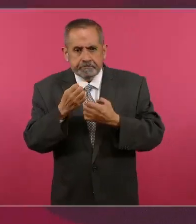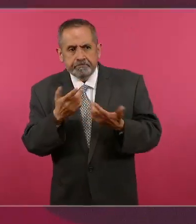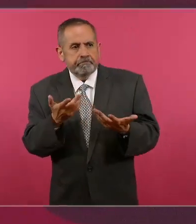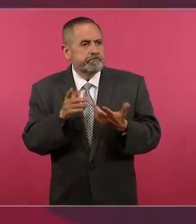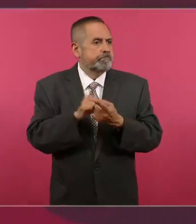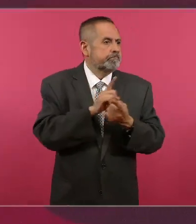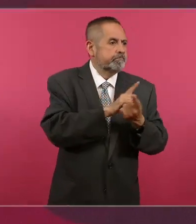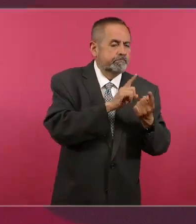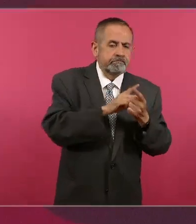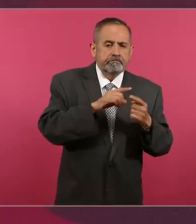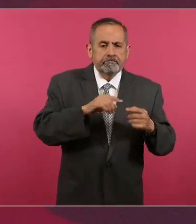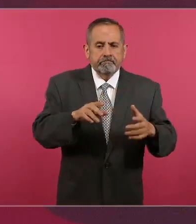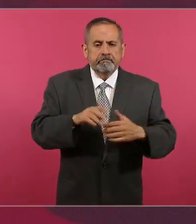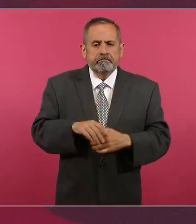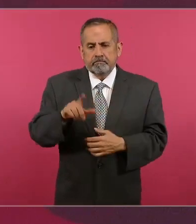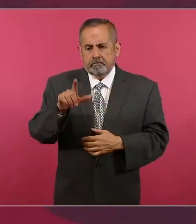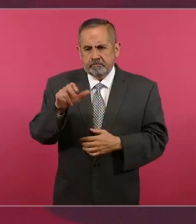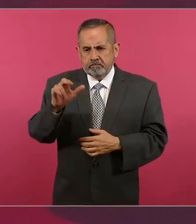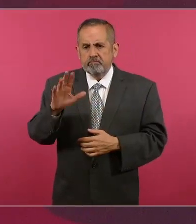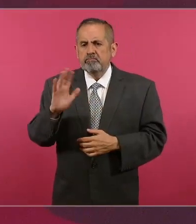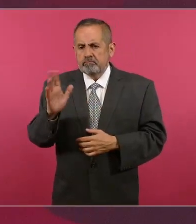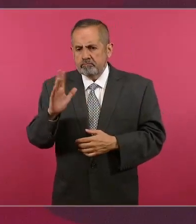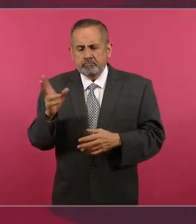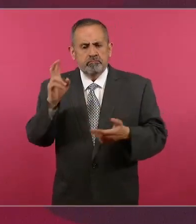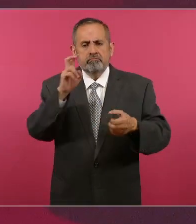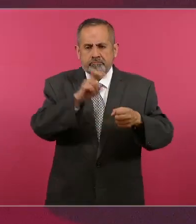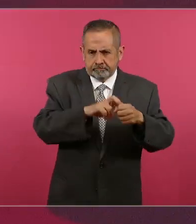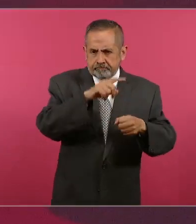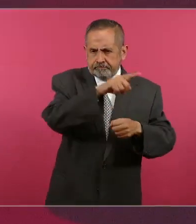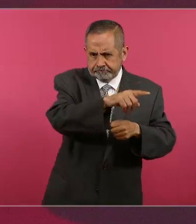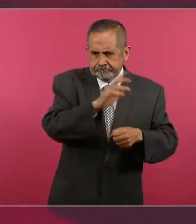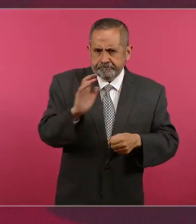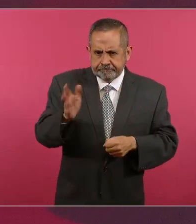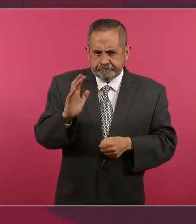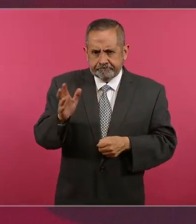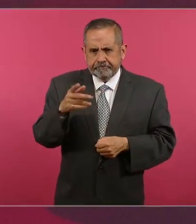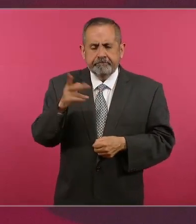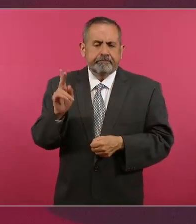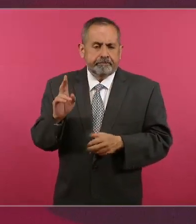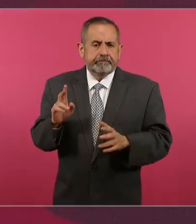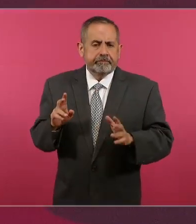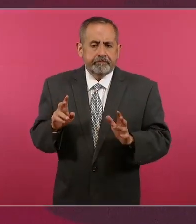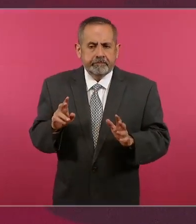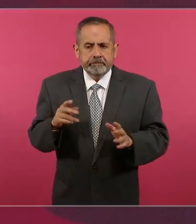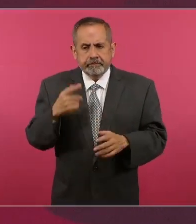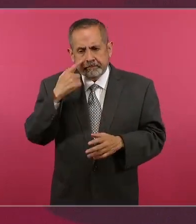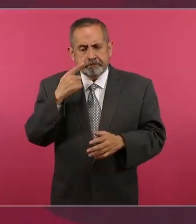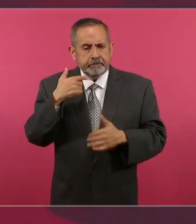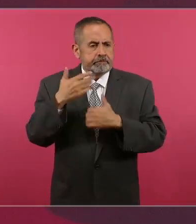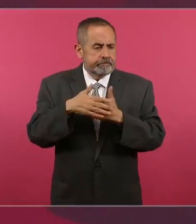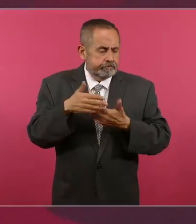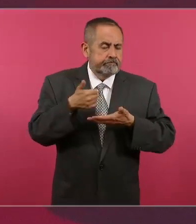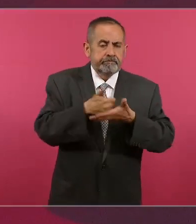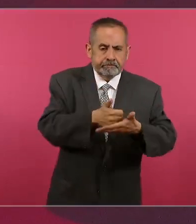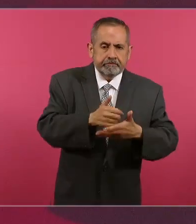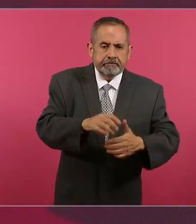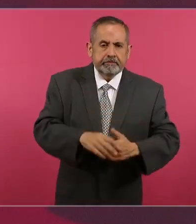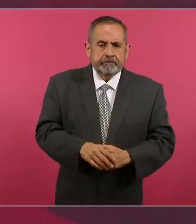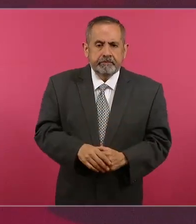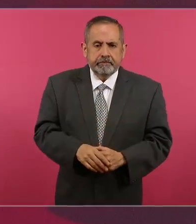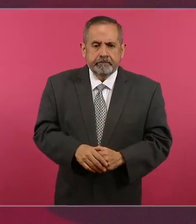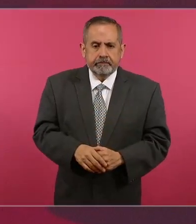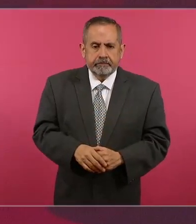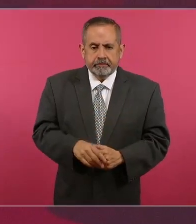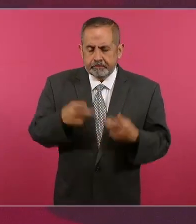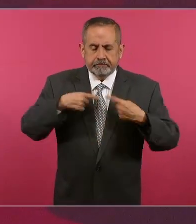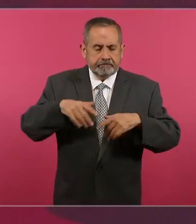un recorrido. Laura ha estado allá, pero vamos a ayudar